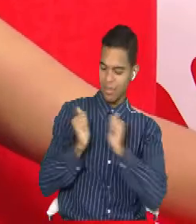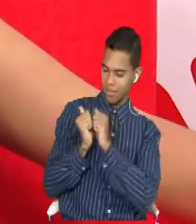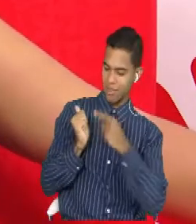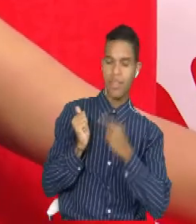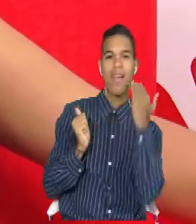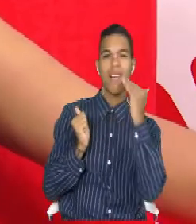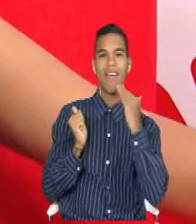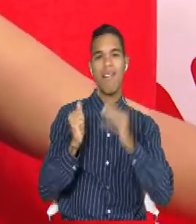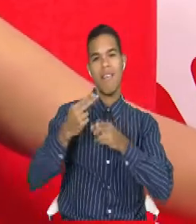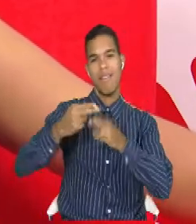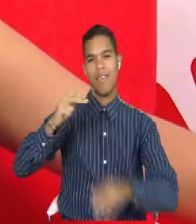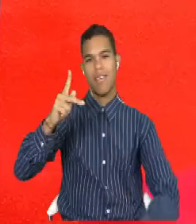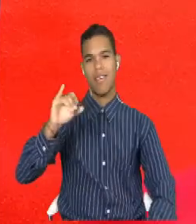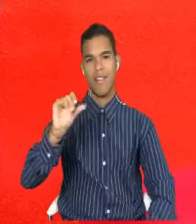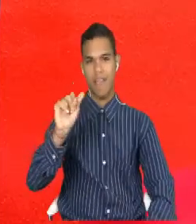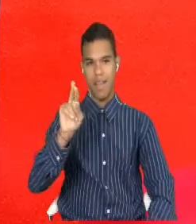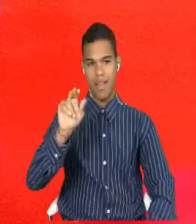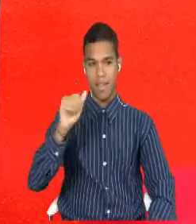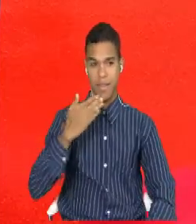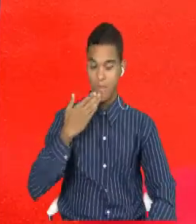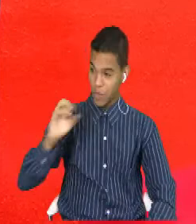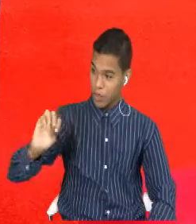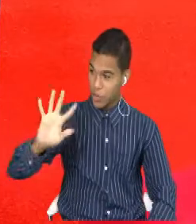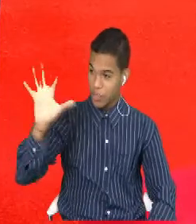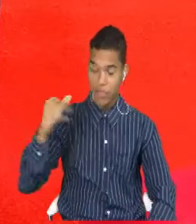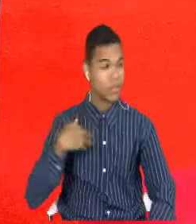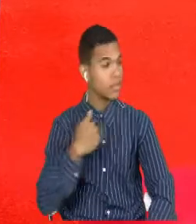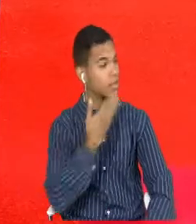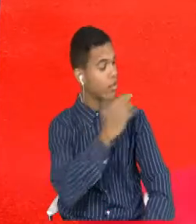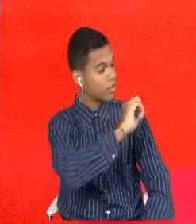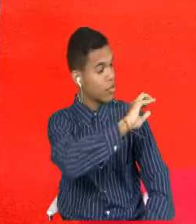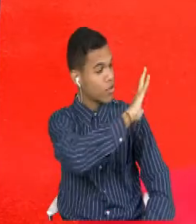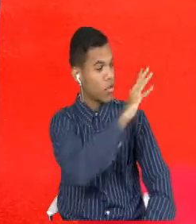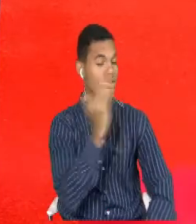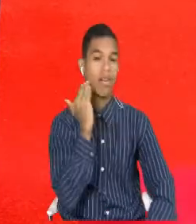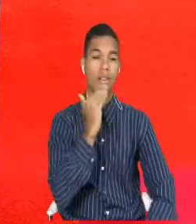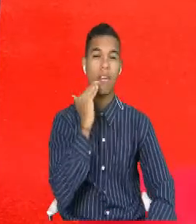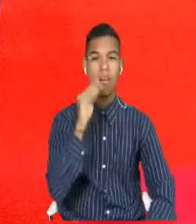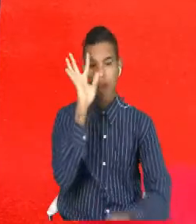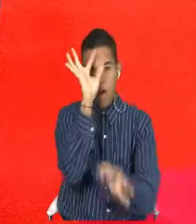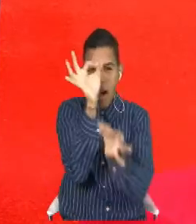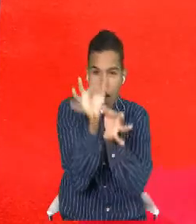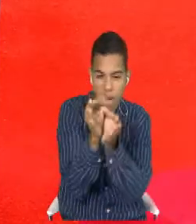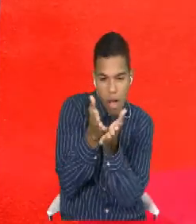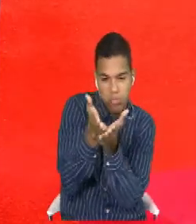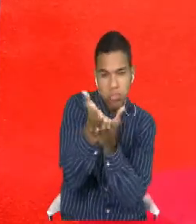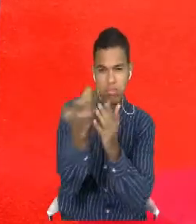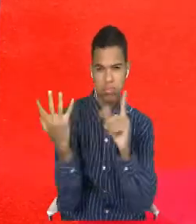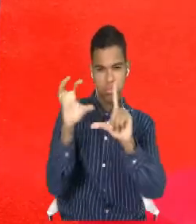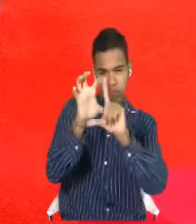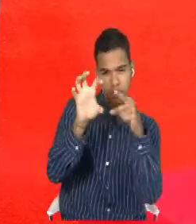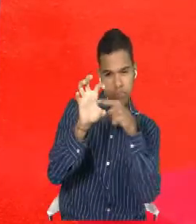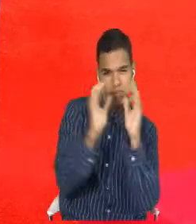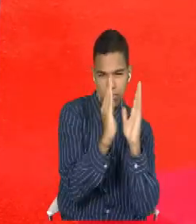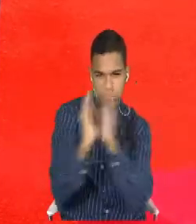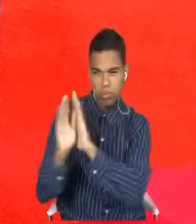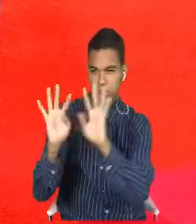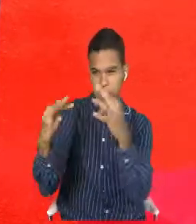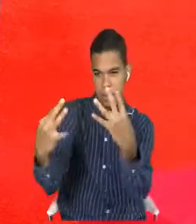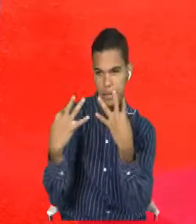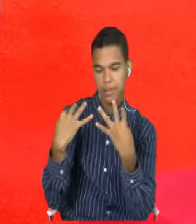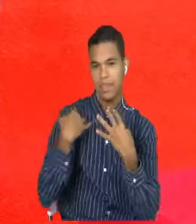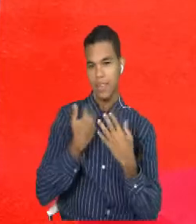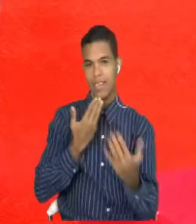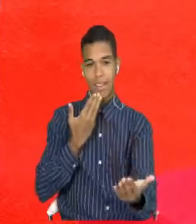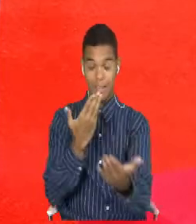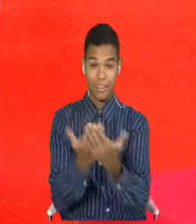digo buenos días. Muy buenos días, Jennifer. Buenos días a nuestros fieles televidentes que todos los días están ahí esperando a que empiece en casa para conectarse